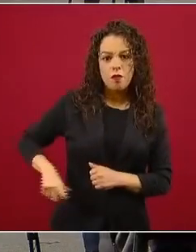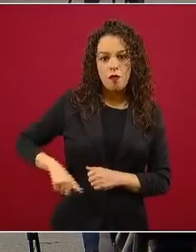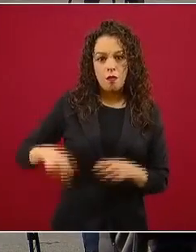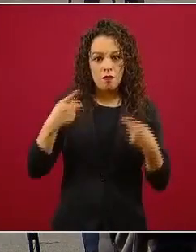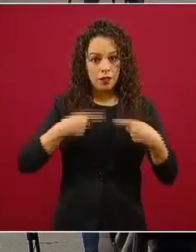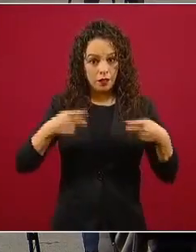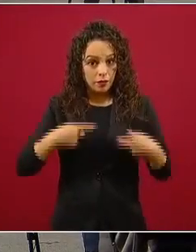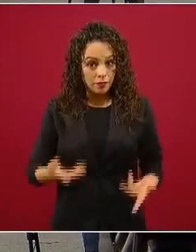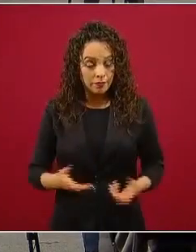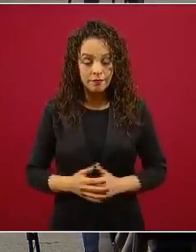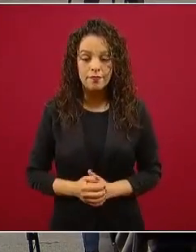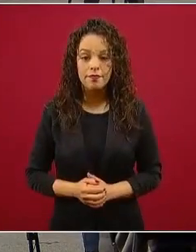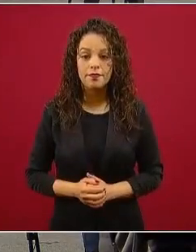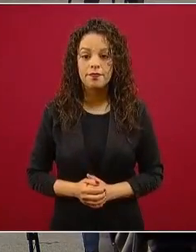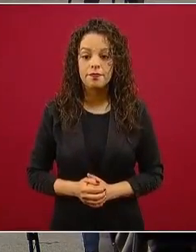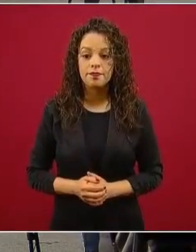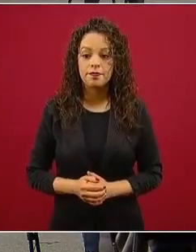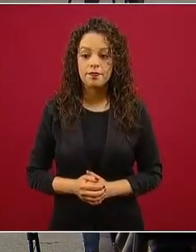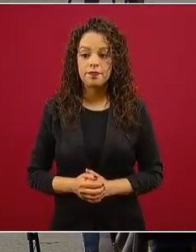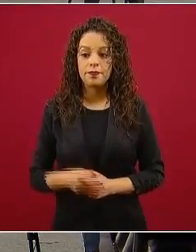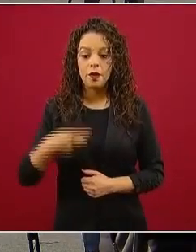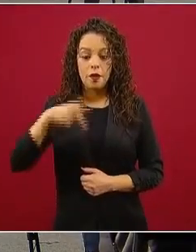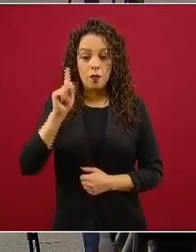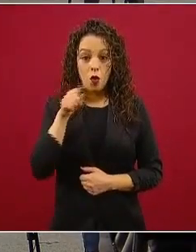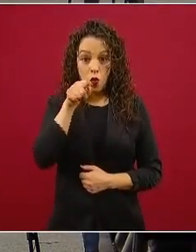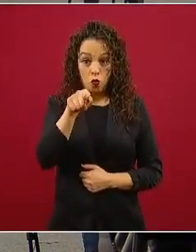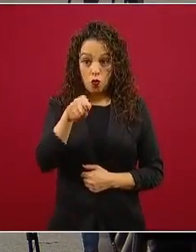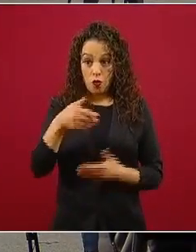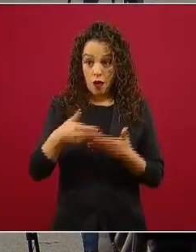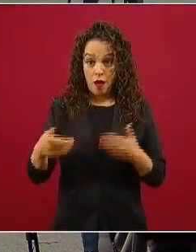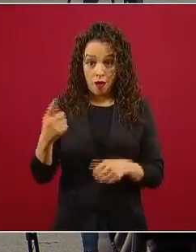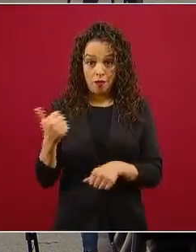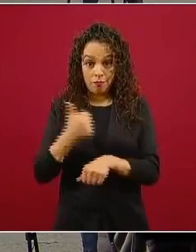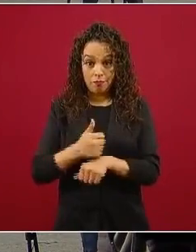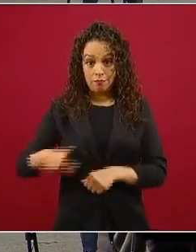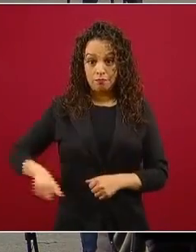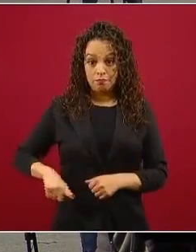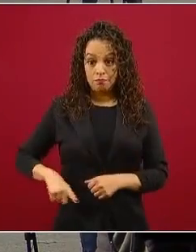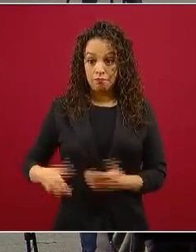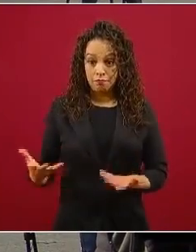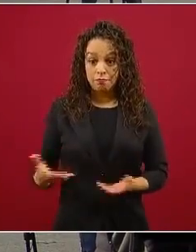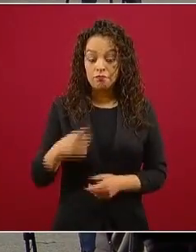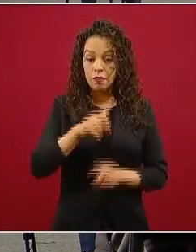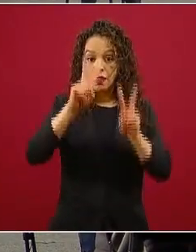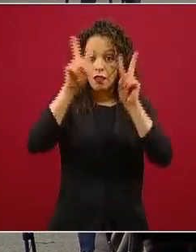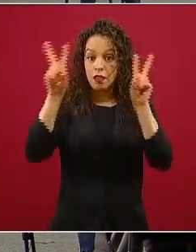su gobierno ha resaltado en temas de eficiencia